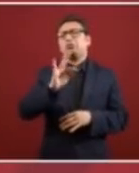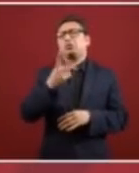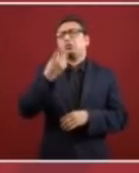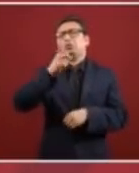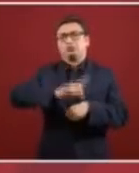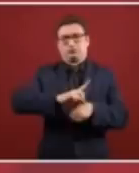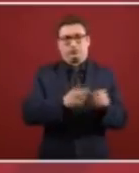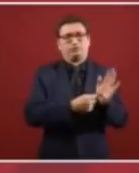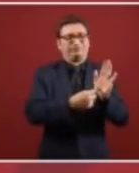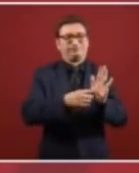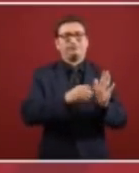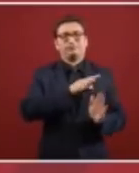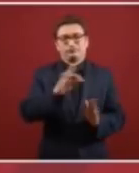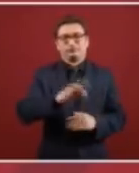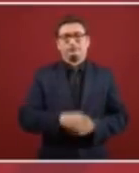a poner aquí,